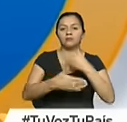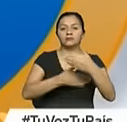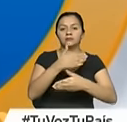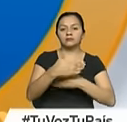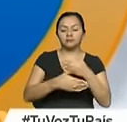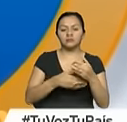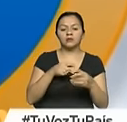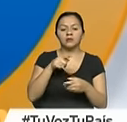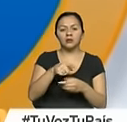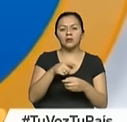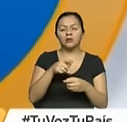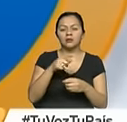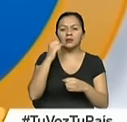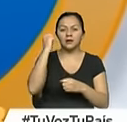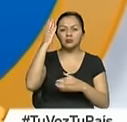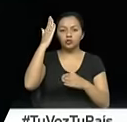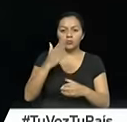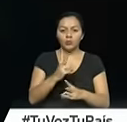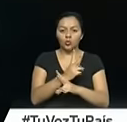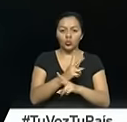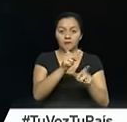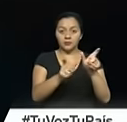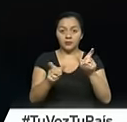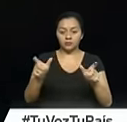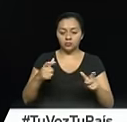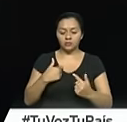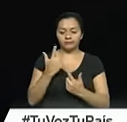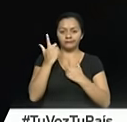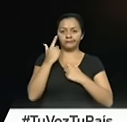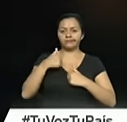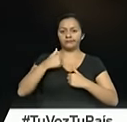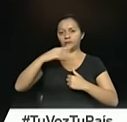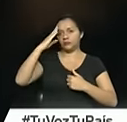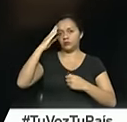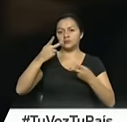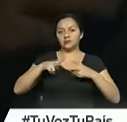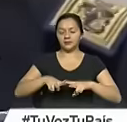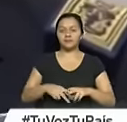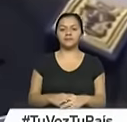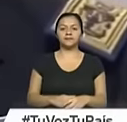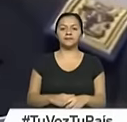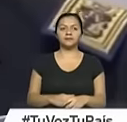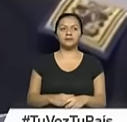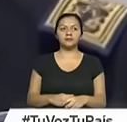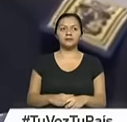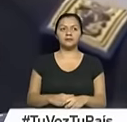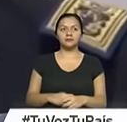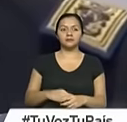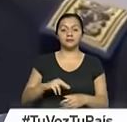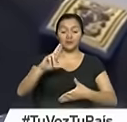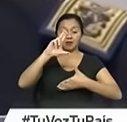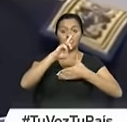de la fuerza y derechos humanos en la función y actividades que desarrolla la Policía Nacional. Los estados